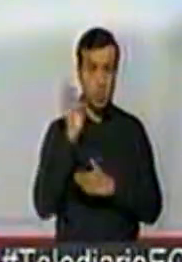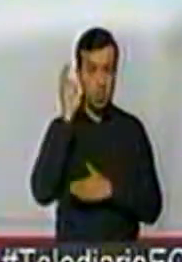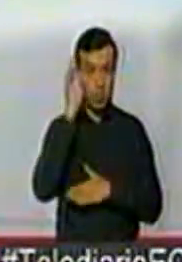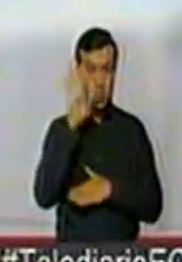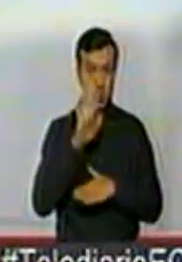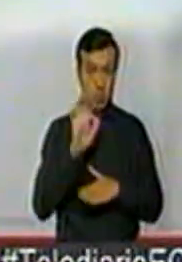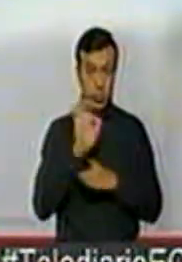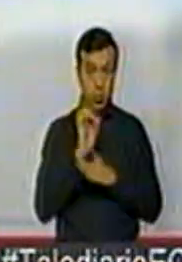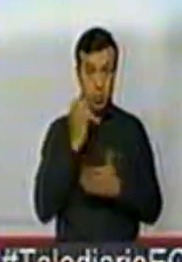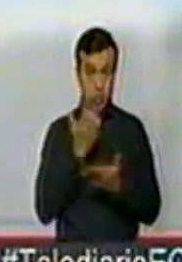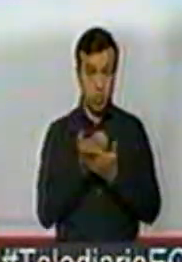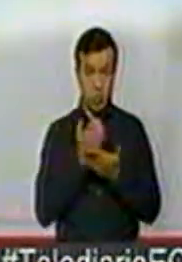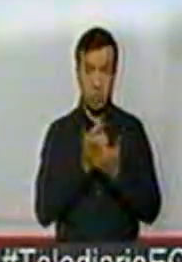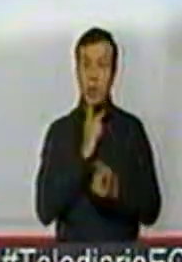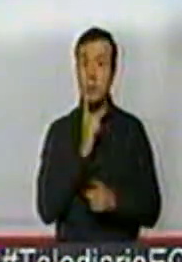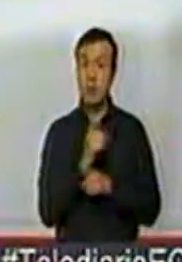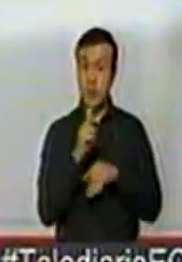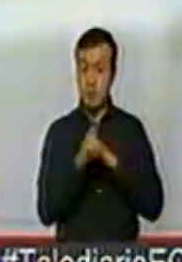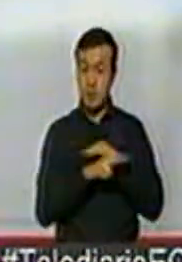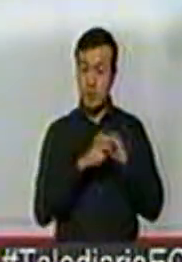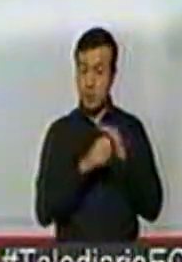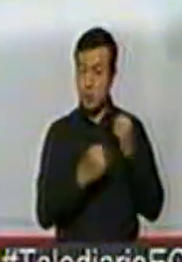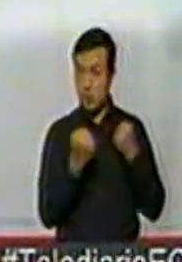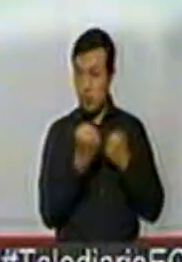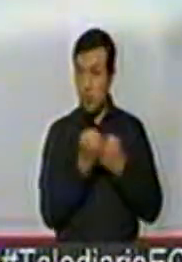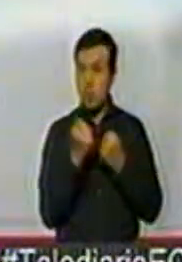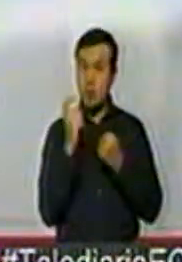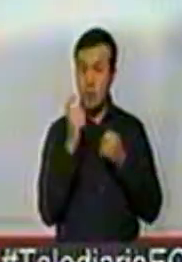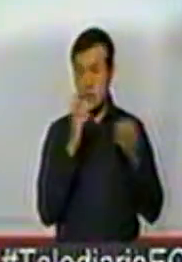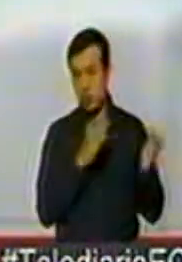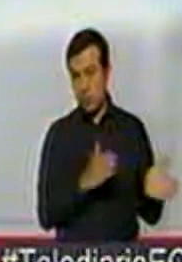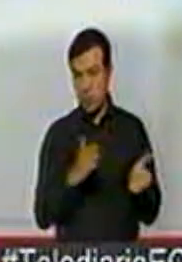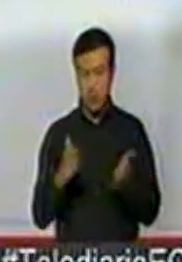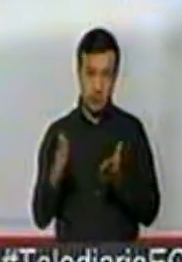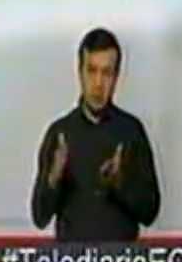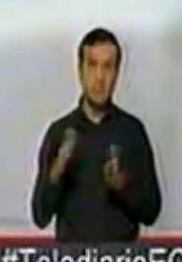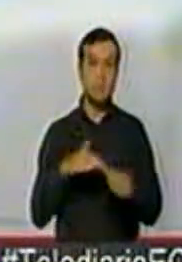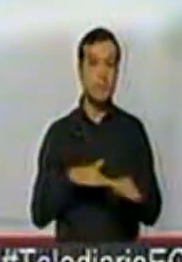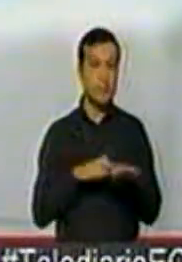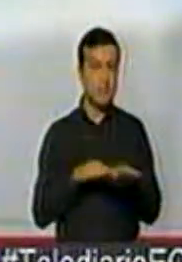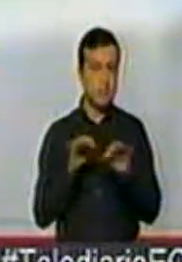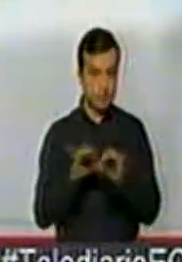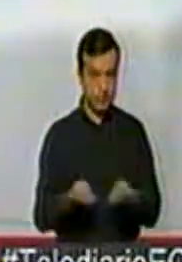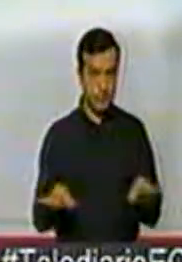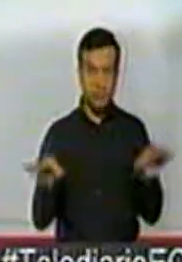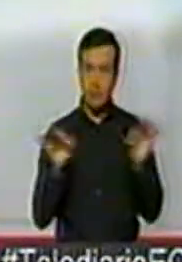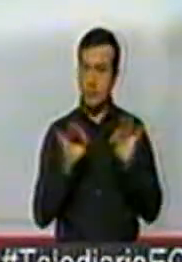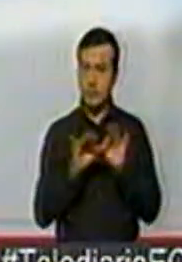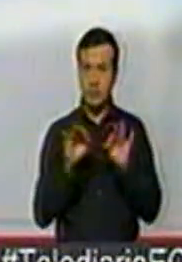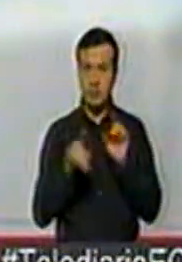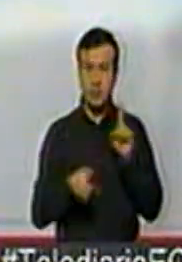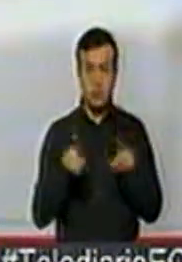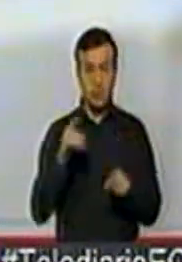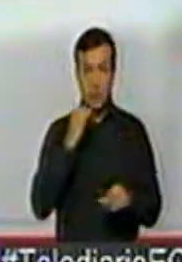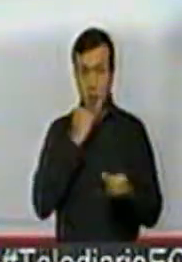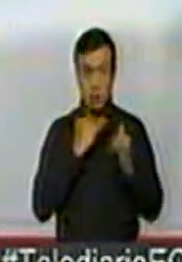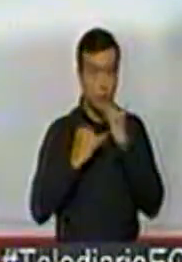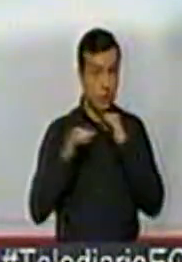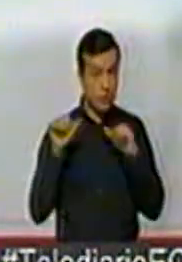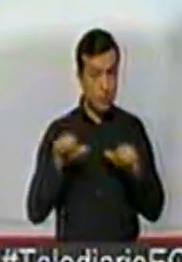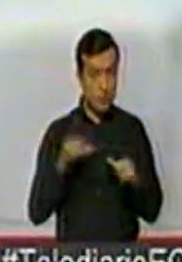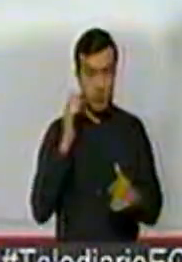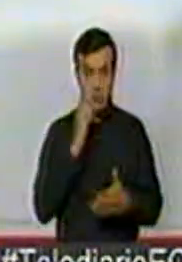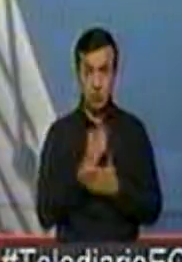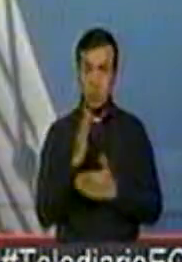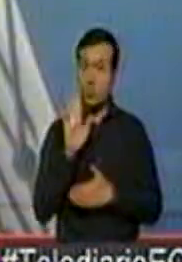país reside precisamente en la minería, pero hay que organizar el sector y hay que garantizar que se elimina esta mal denominada minería artesanal. Usted